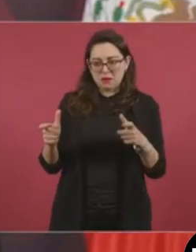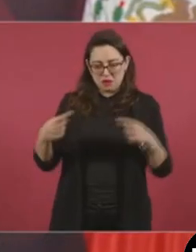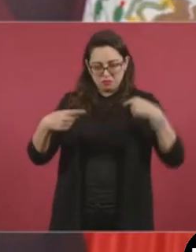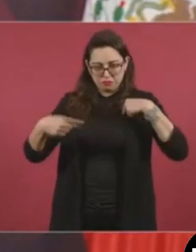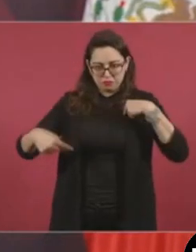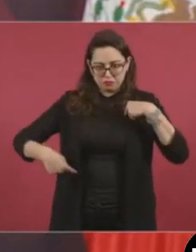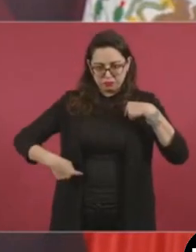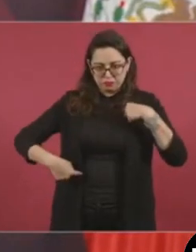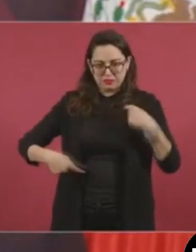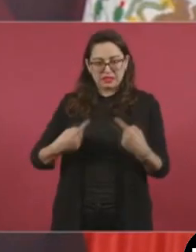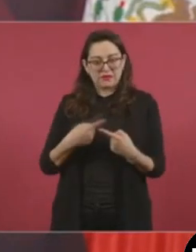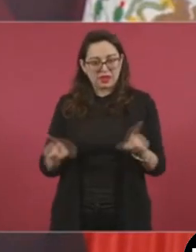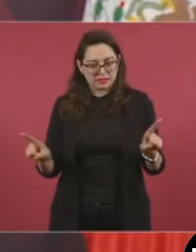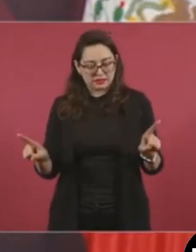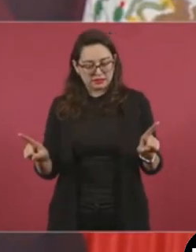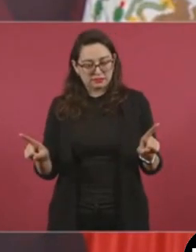Sí.